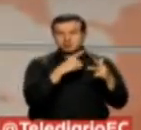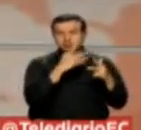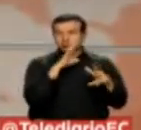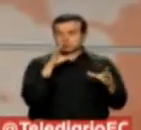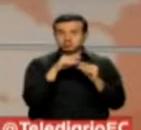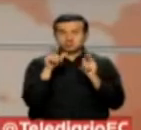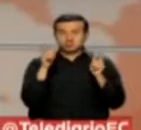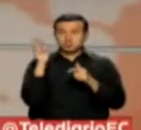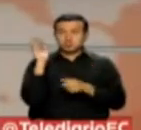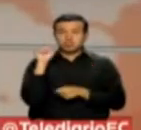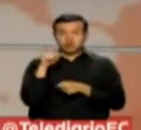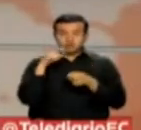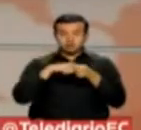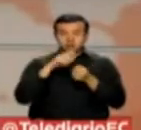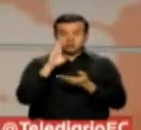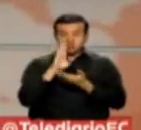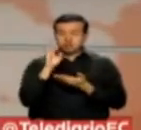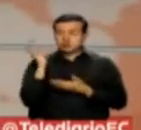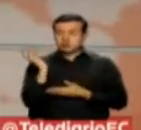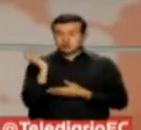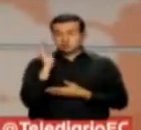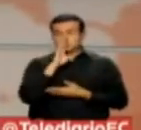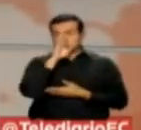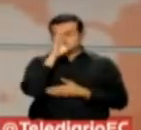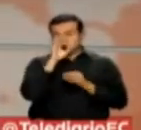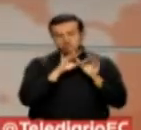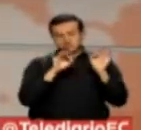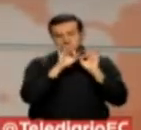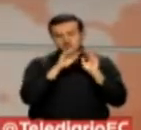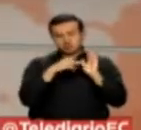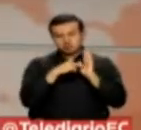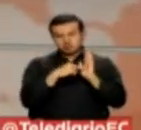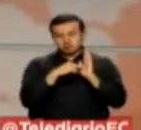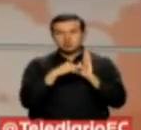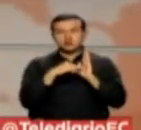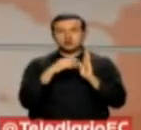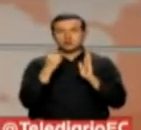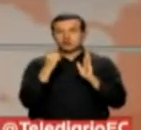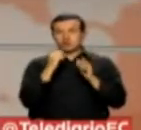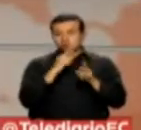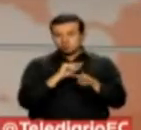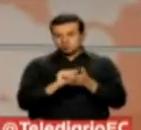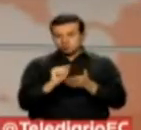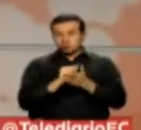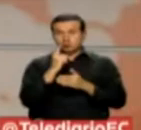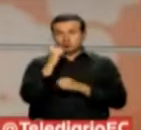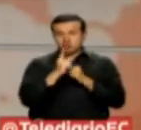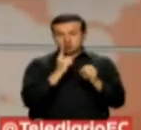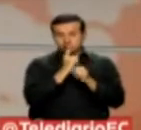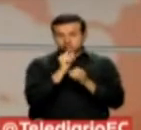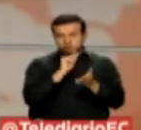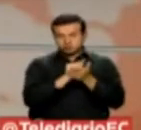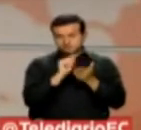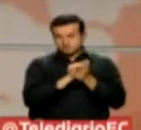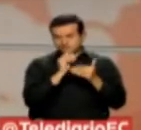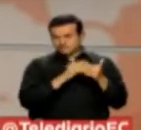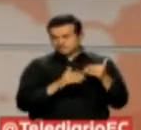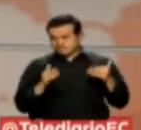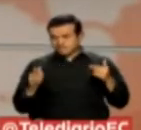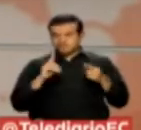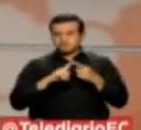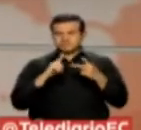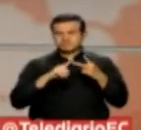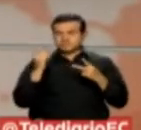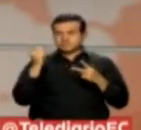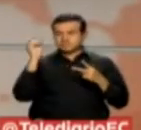afiliados y jubilados, siempre y cuando cumplan con las condiciones de tener un número de aportaciones, 12 aportaciones continuas. Los intereses